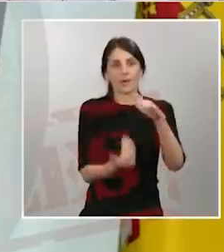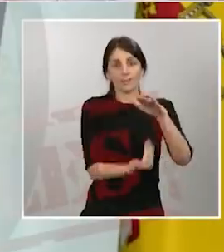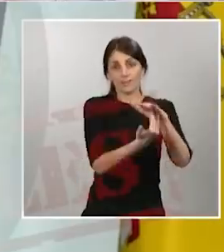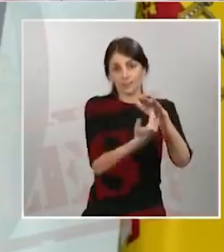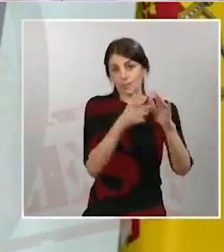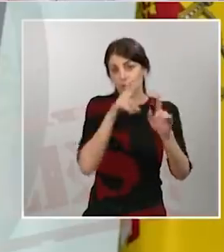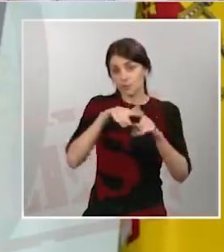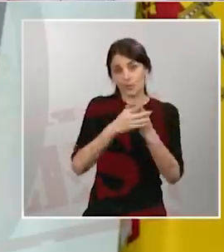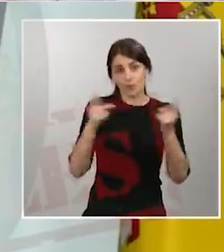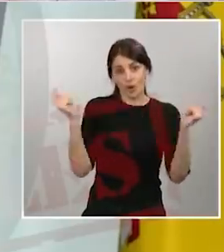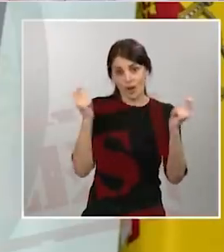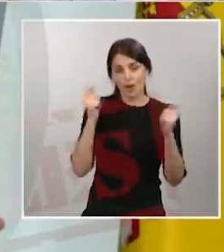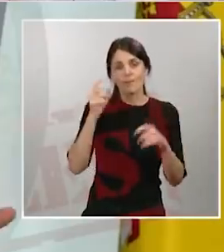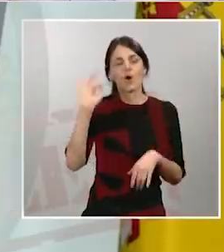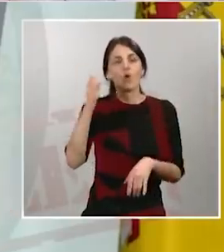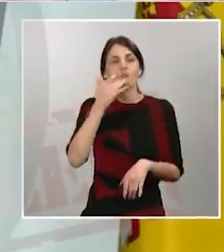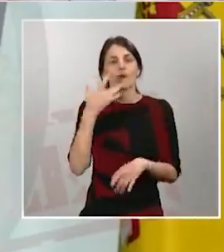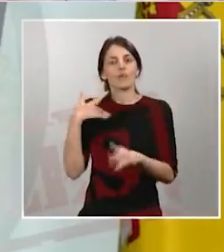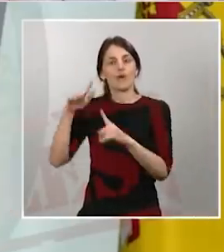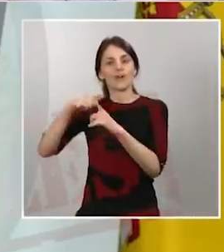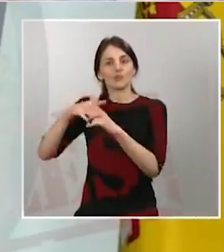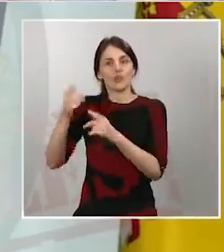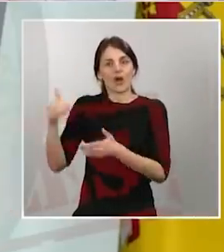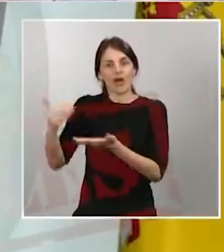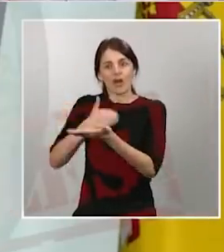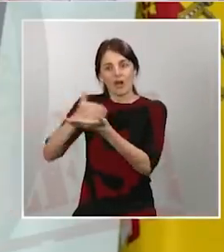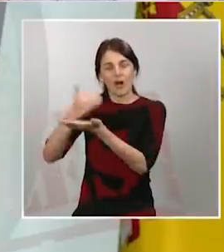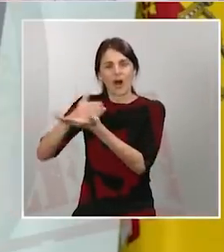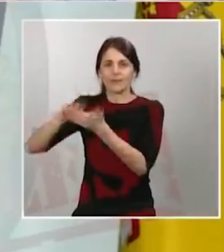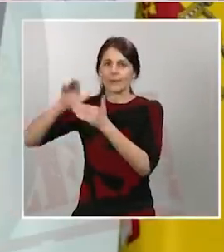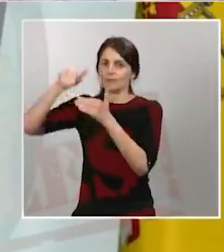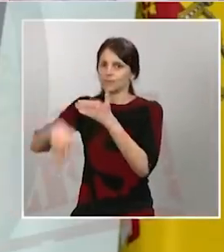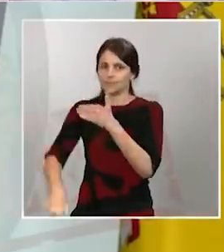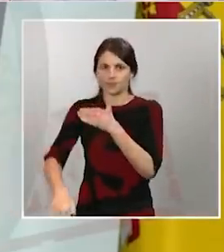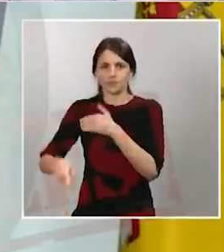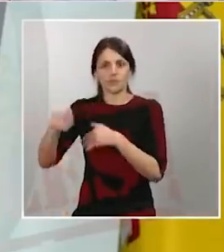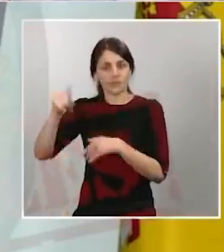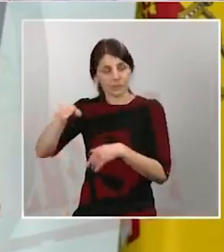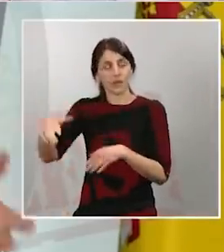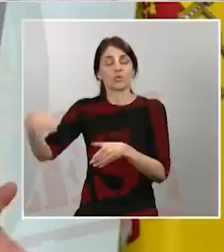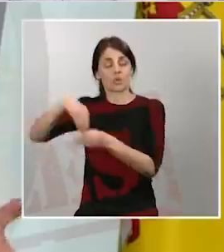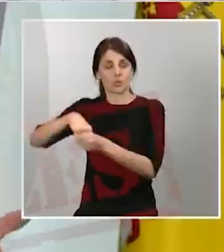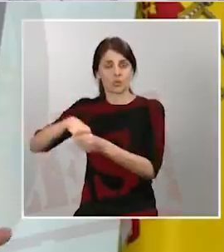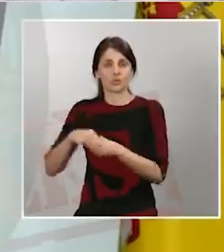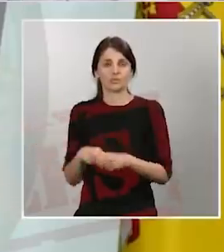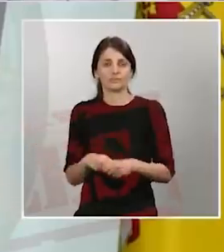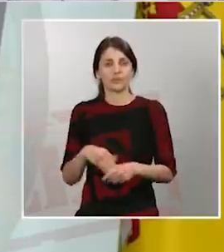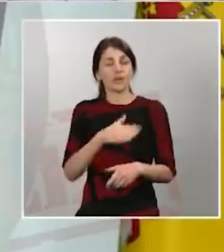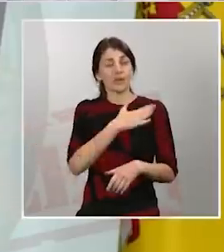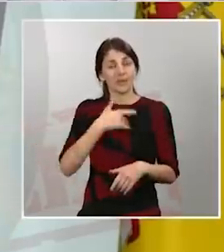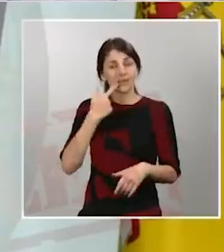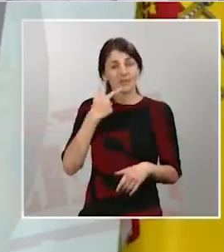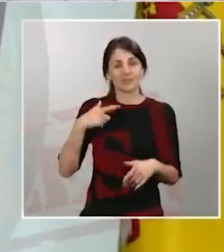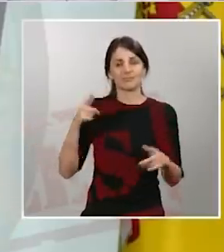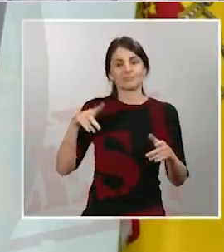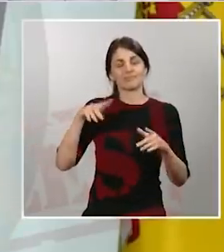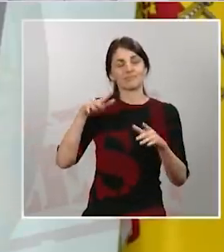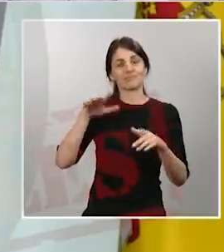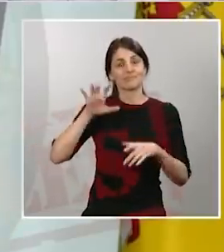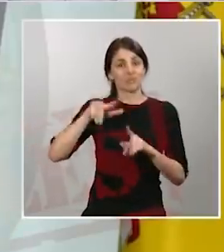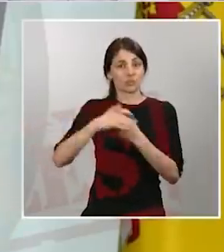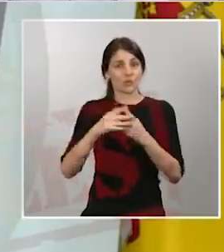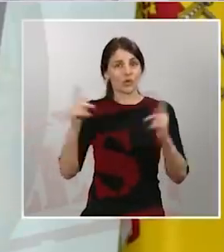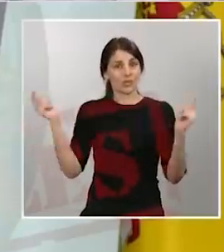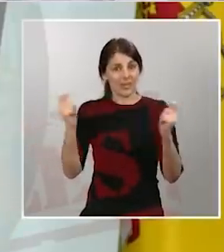si los demás publicamos noticias ciertas con datos y con documentos resulta que somos gente que desestabilizamos las instituciones él puede decir que quiere asaltar las